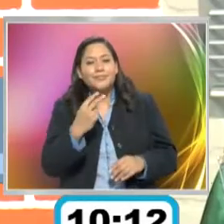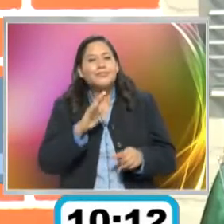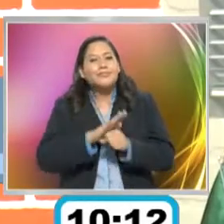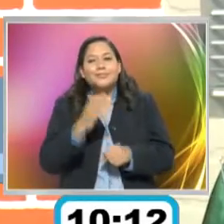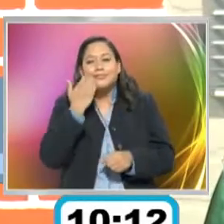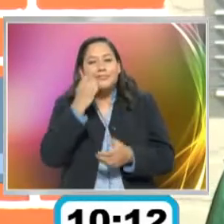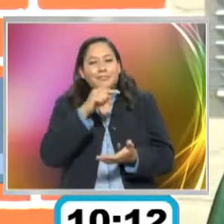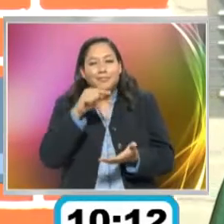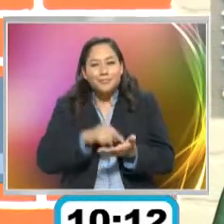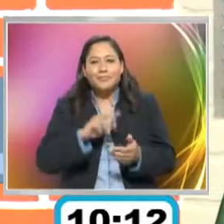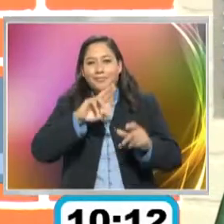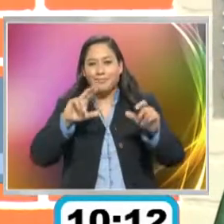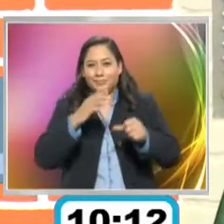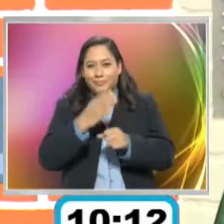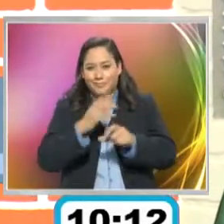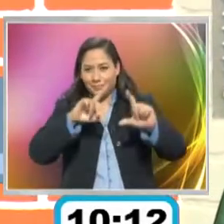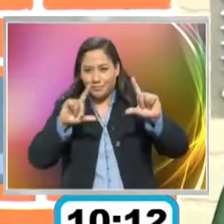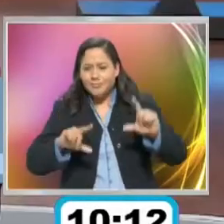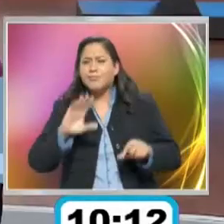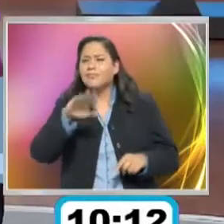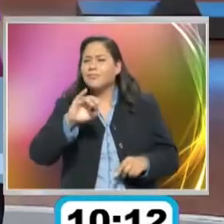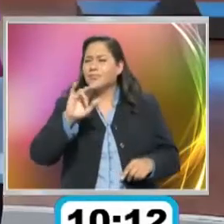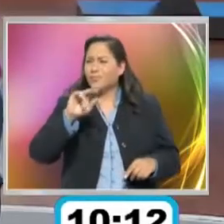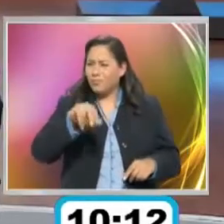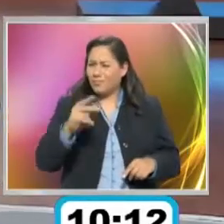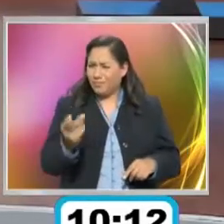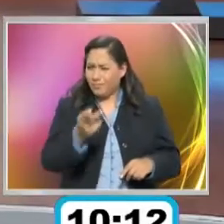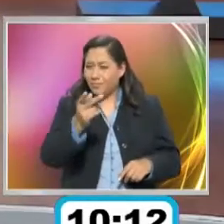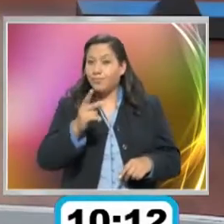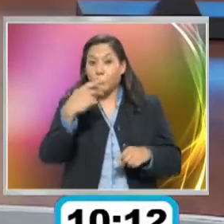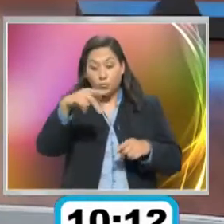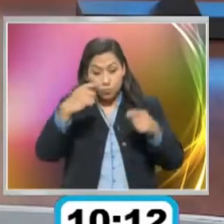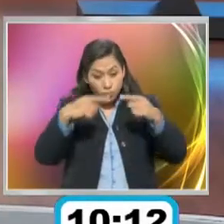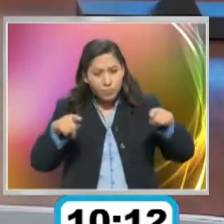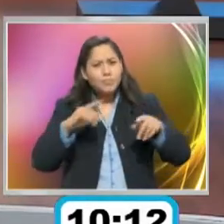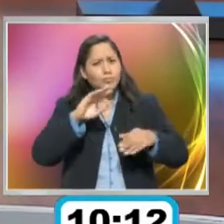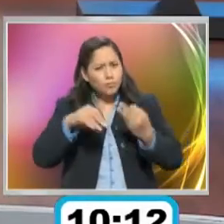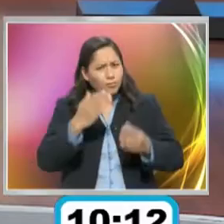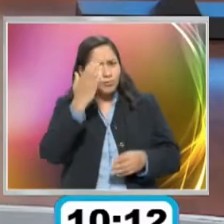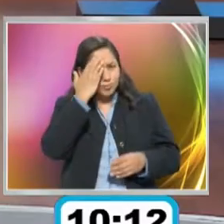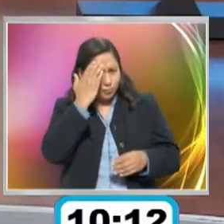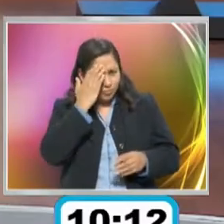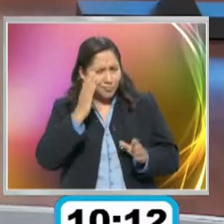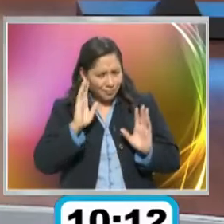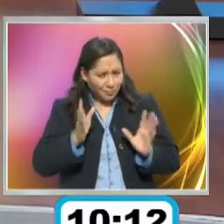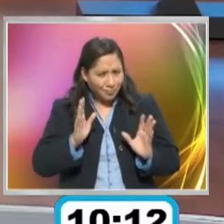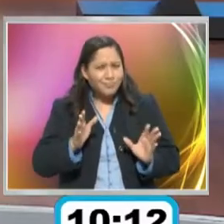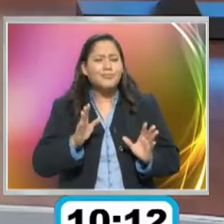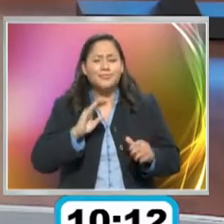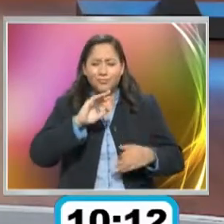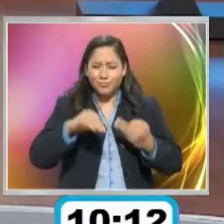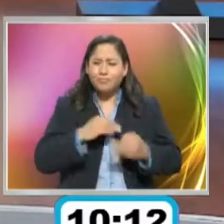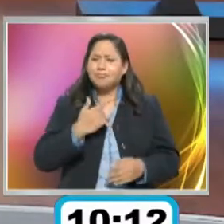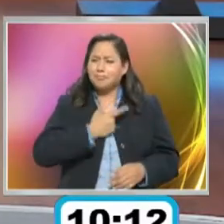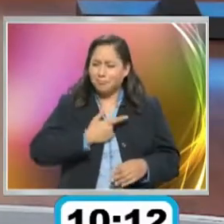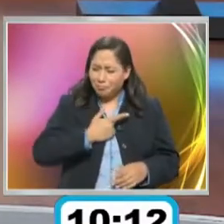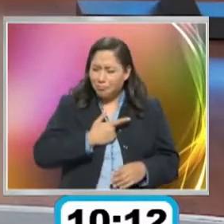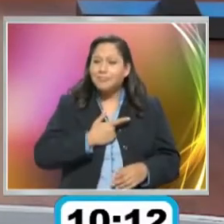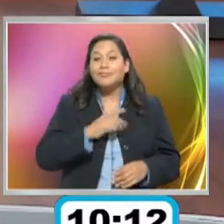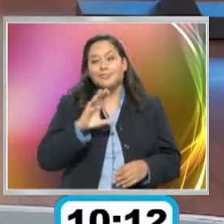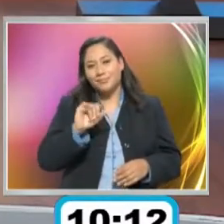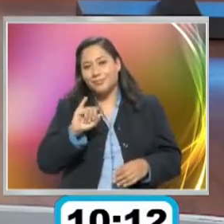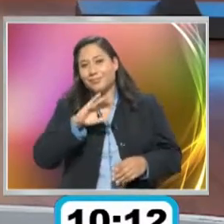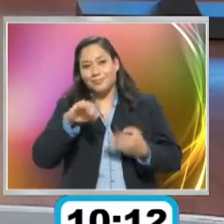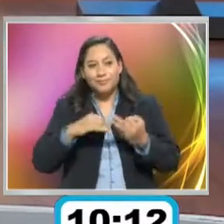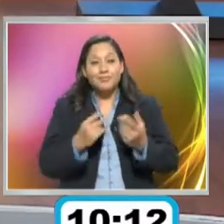cualquier lugar de la República. Oye, Juan, te queremos hacer una pregunta, porque tu música, todos la conocemos, a todos nos gusta, o a casi todos, porque